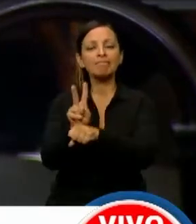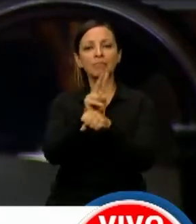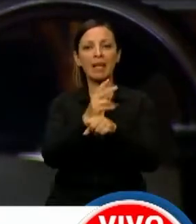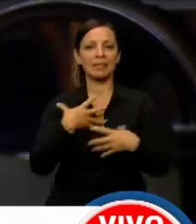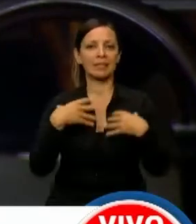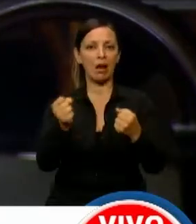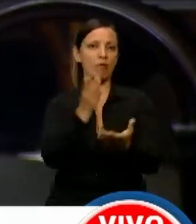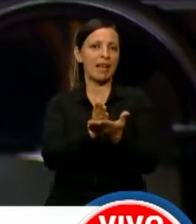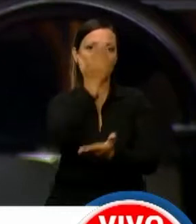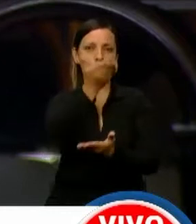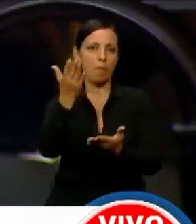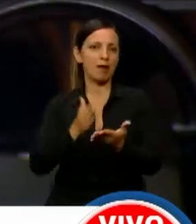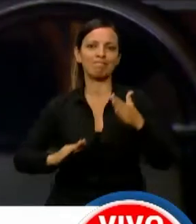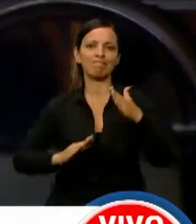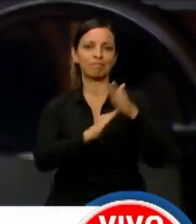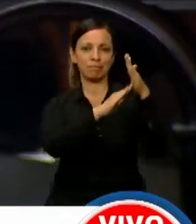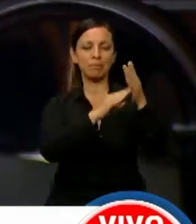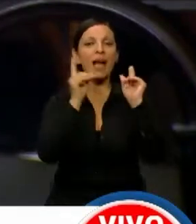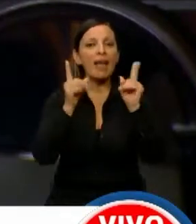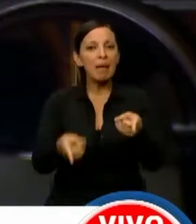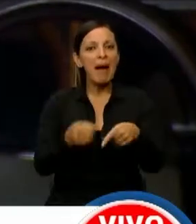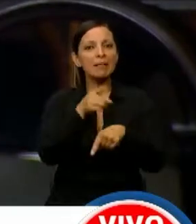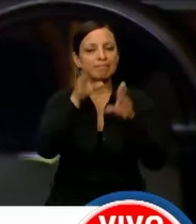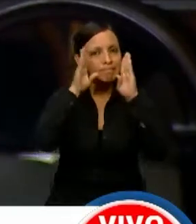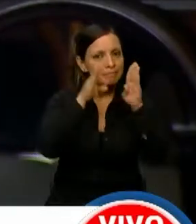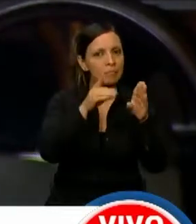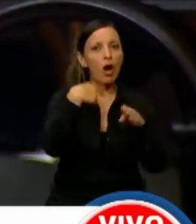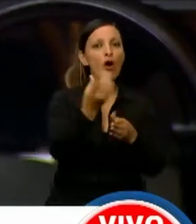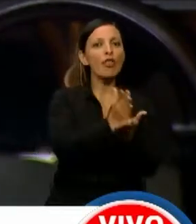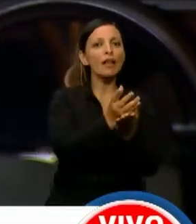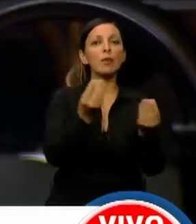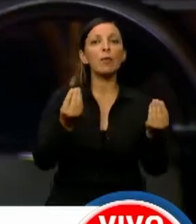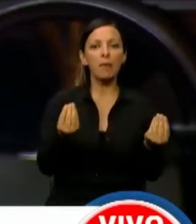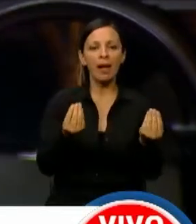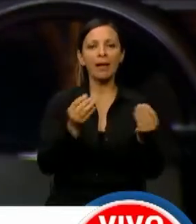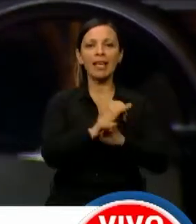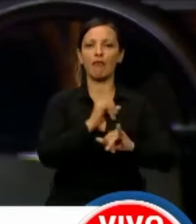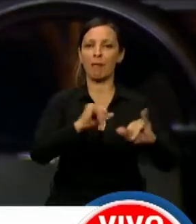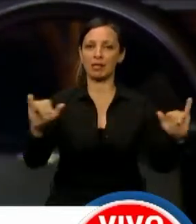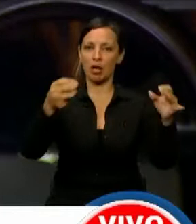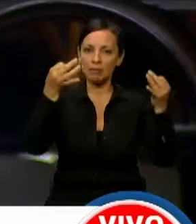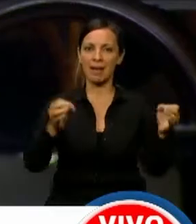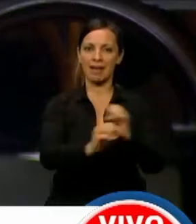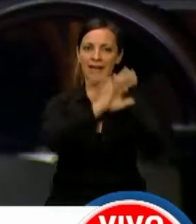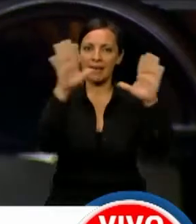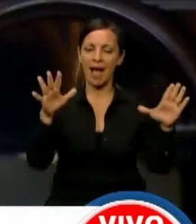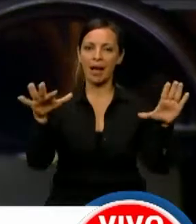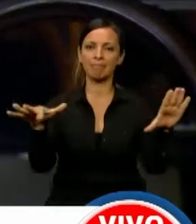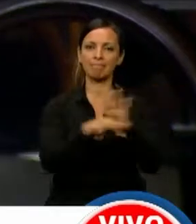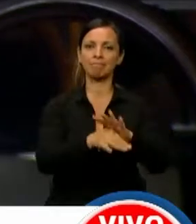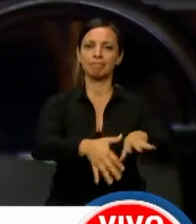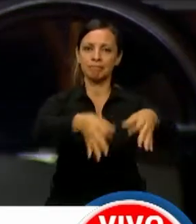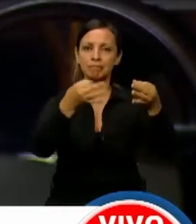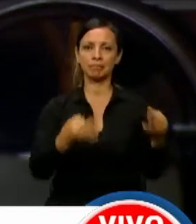humano fundamental y porque además también se ocupa de otro derecho, que es el derecho a la información clara,